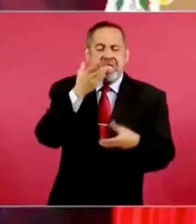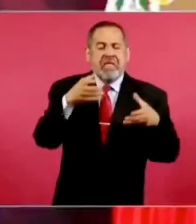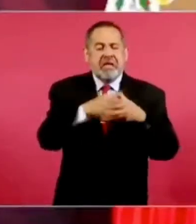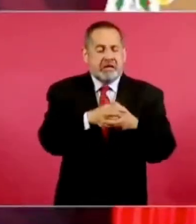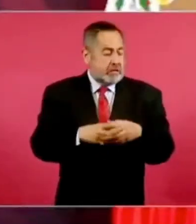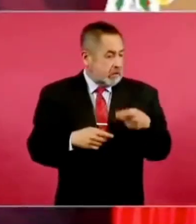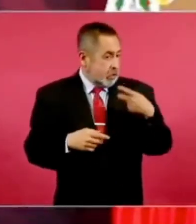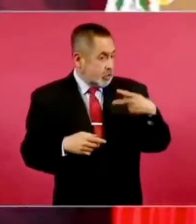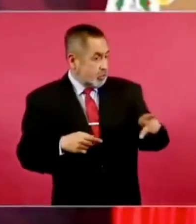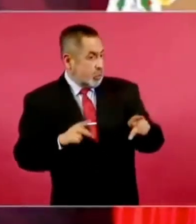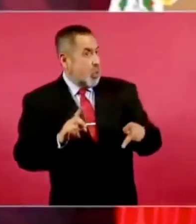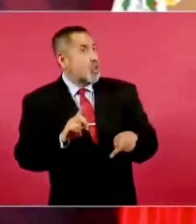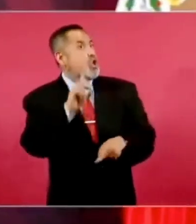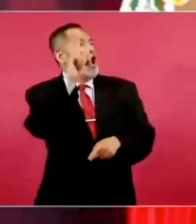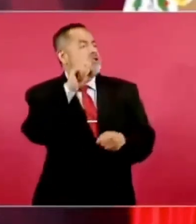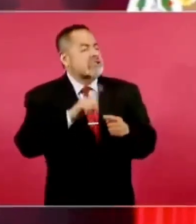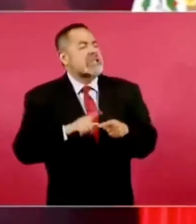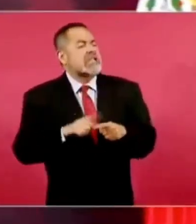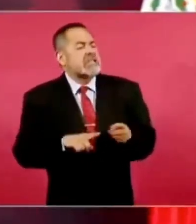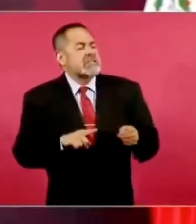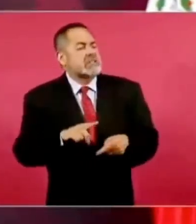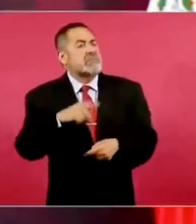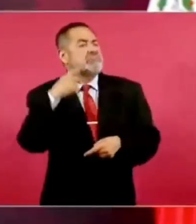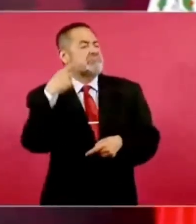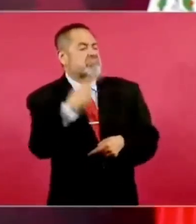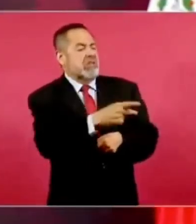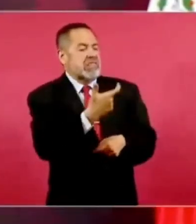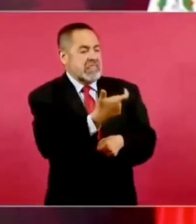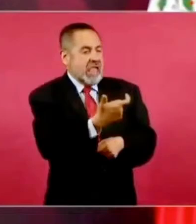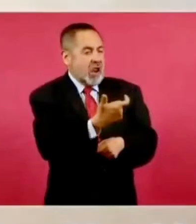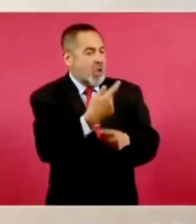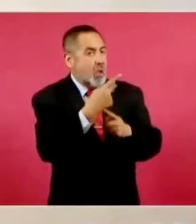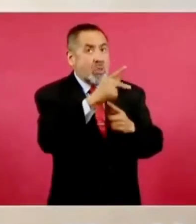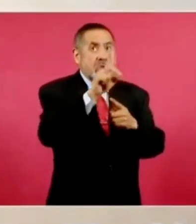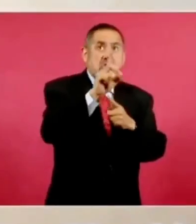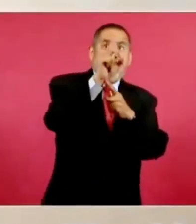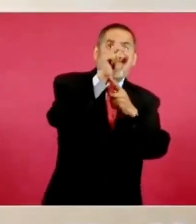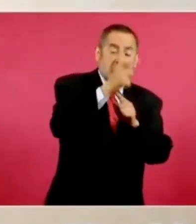Su Dios es el dinero.